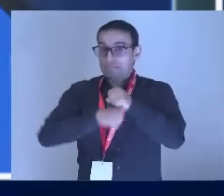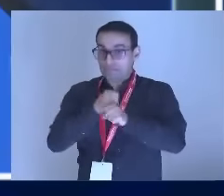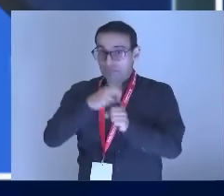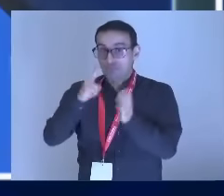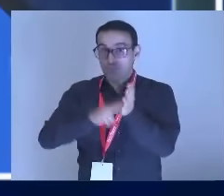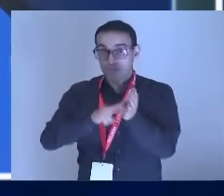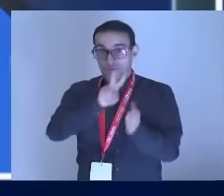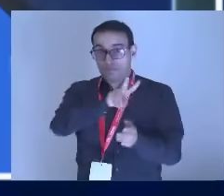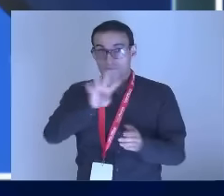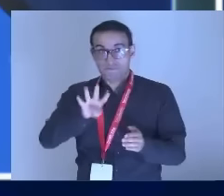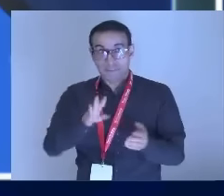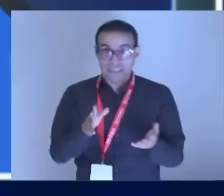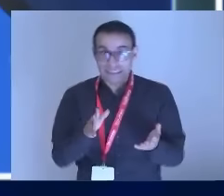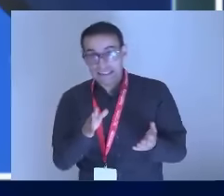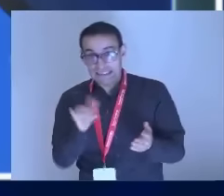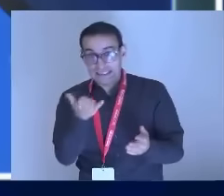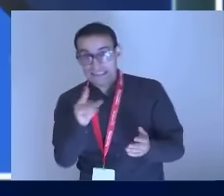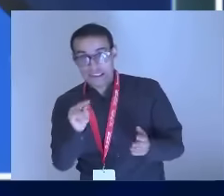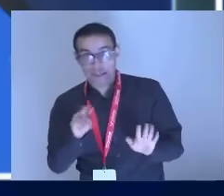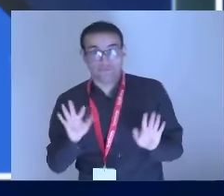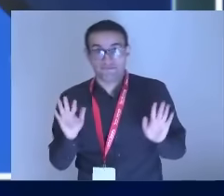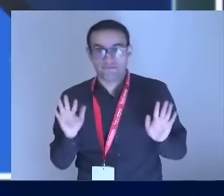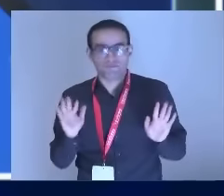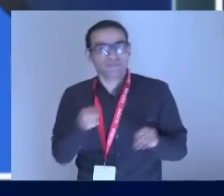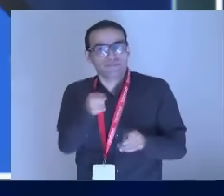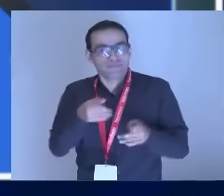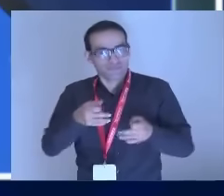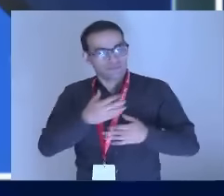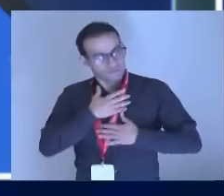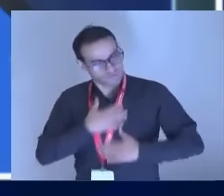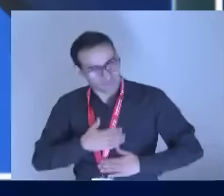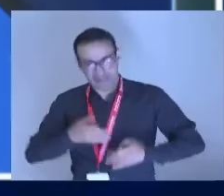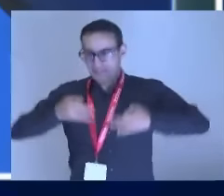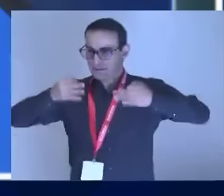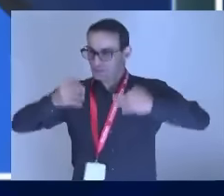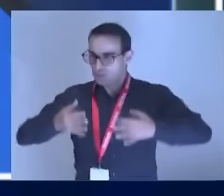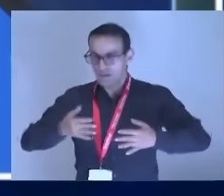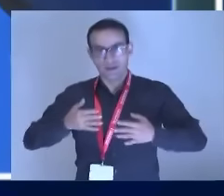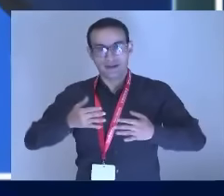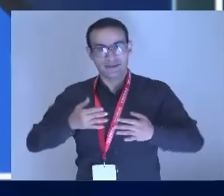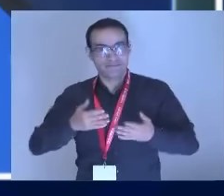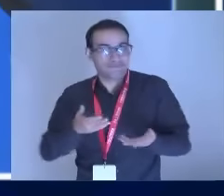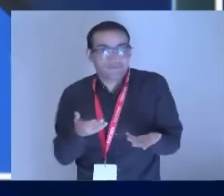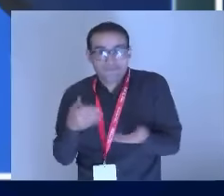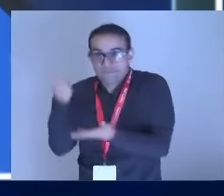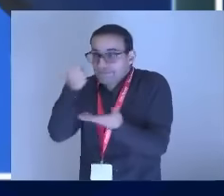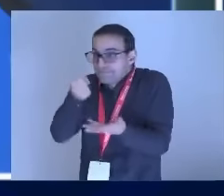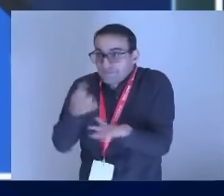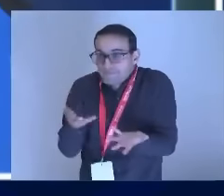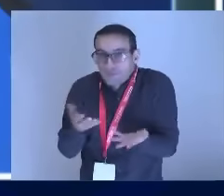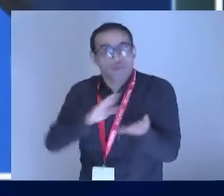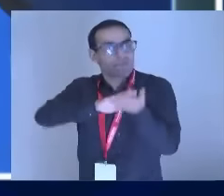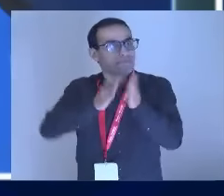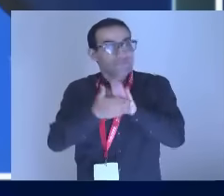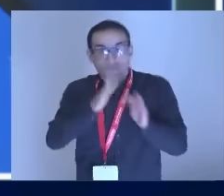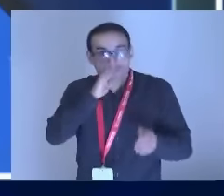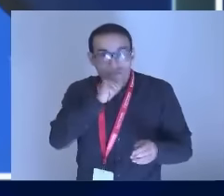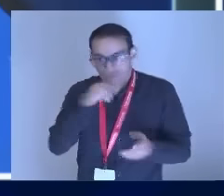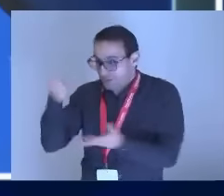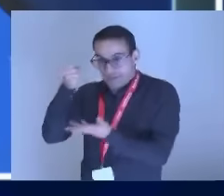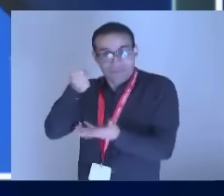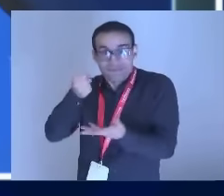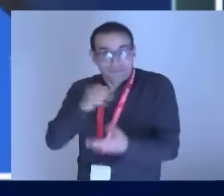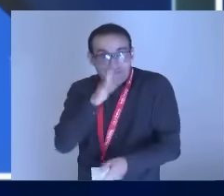sin seguridad no hay inversión sin paz no hay inversión y sin inversión la